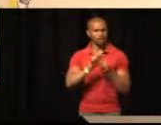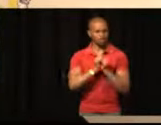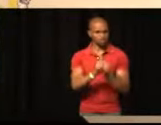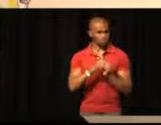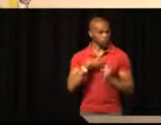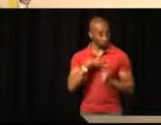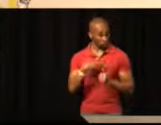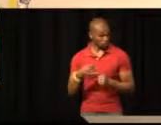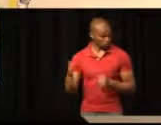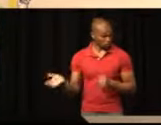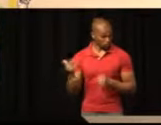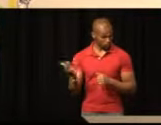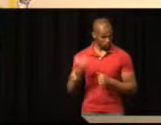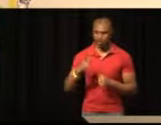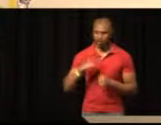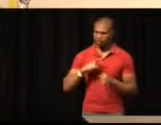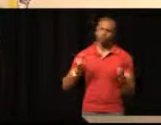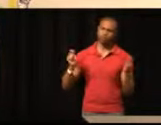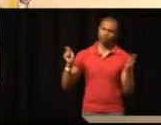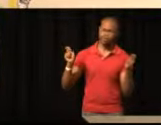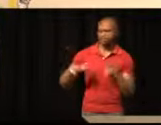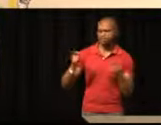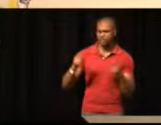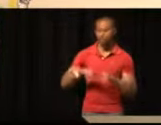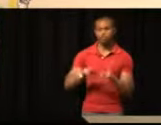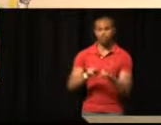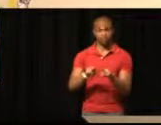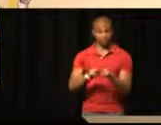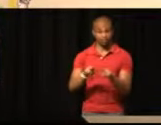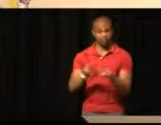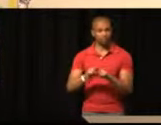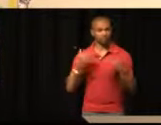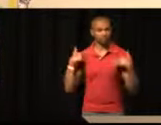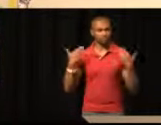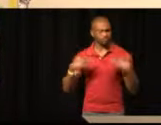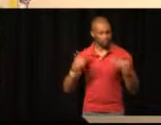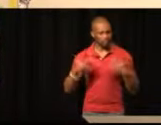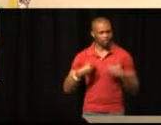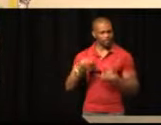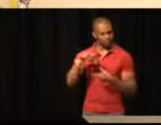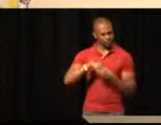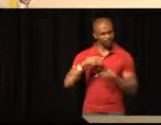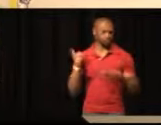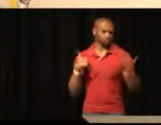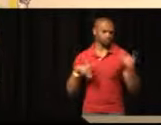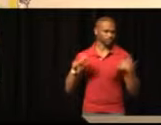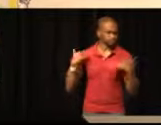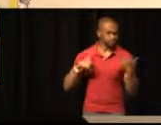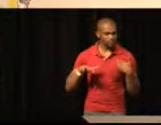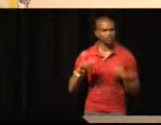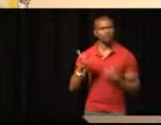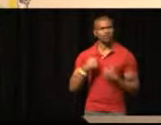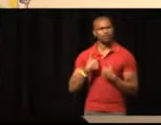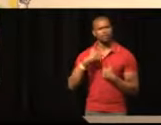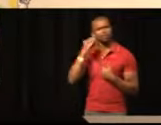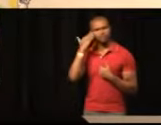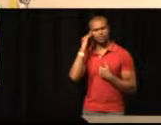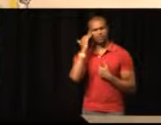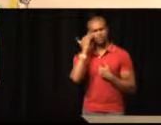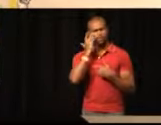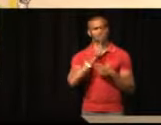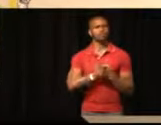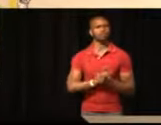un triatlón con mi hijo, tengo esa posibilidad y ese placer dentro de mi diversión. Y tengo